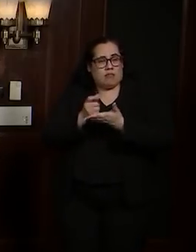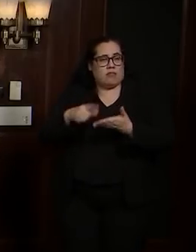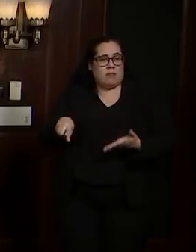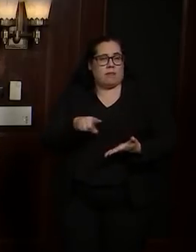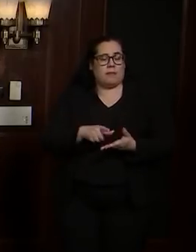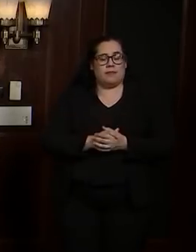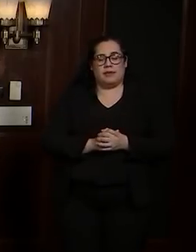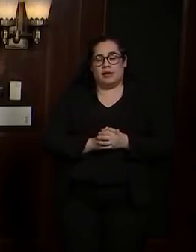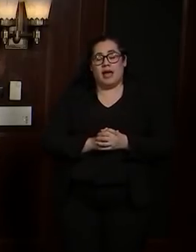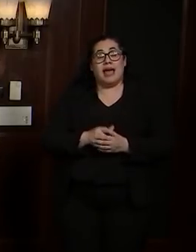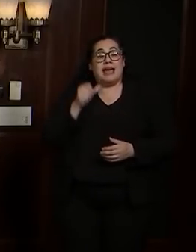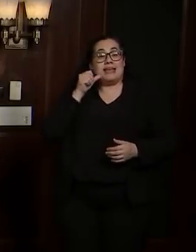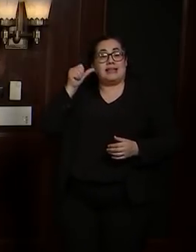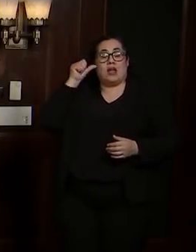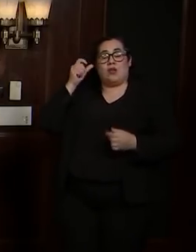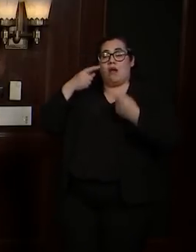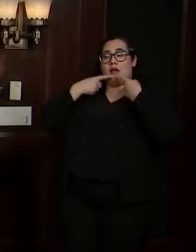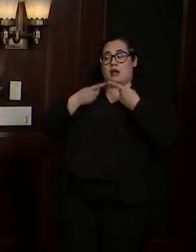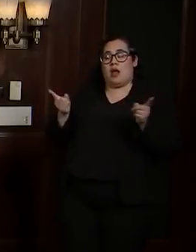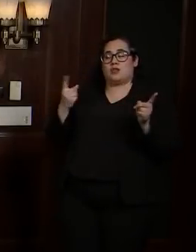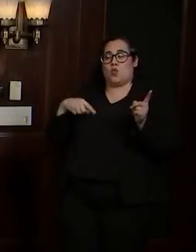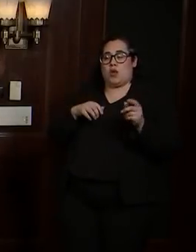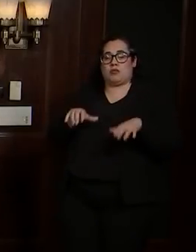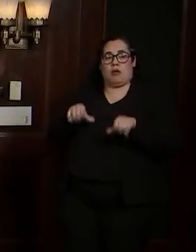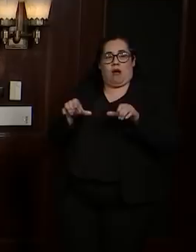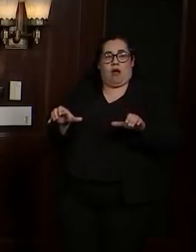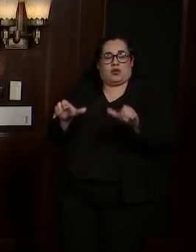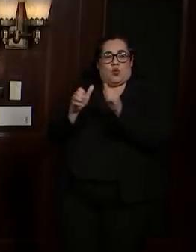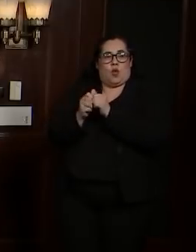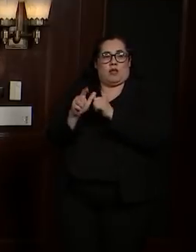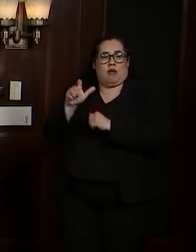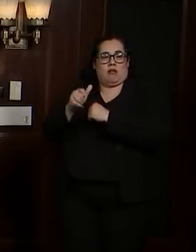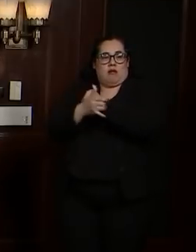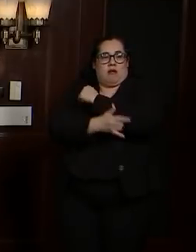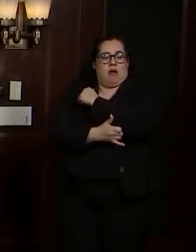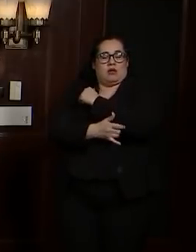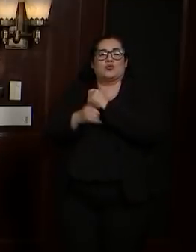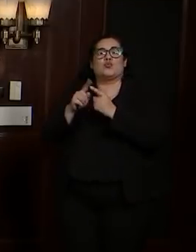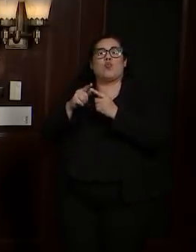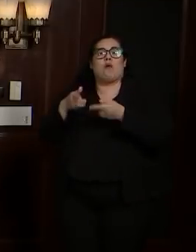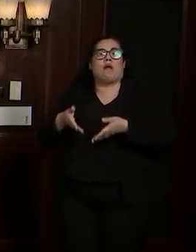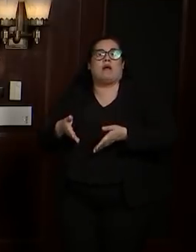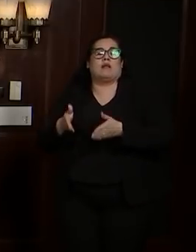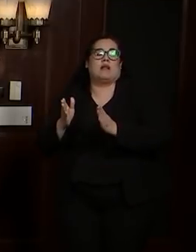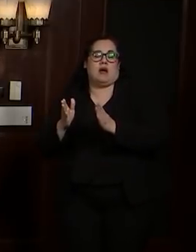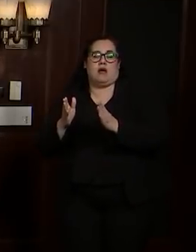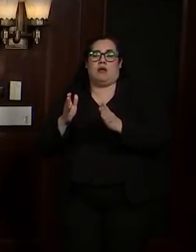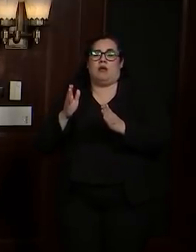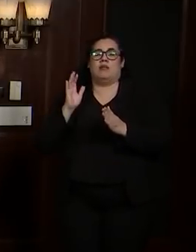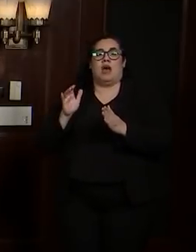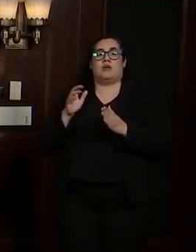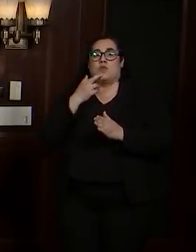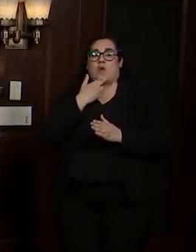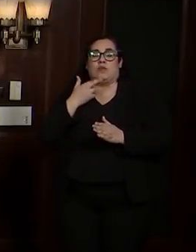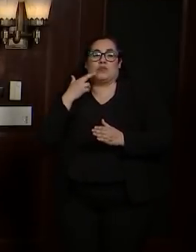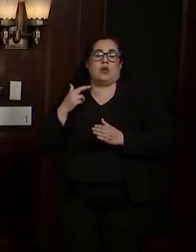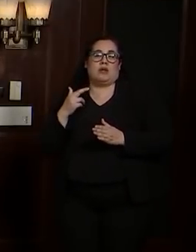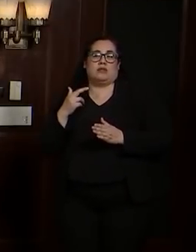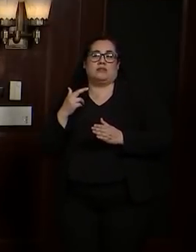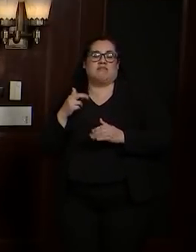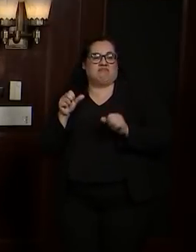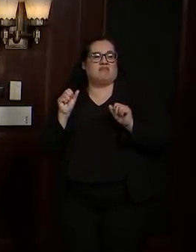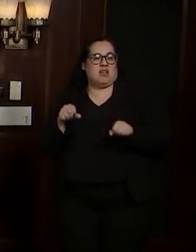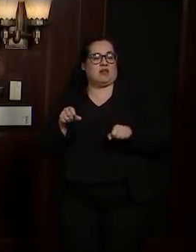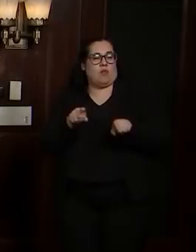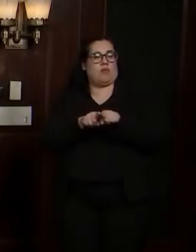asistirles. Ayer anuncié que tomamos acción con el condado para permitir que los restaurantes